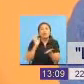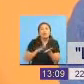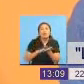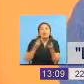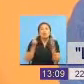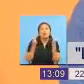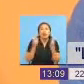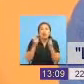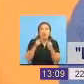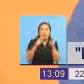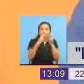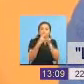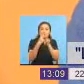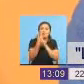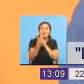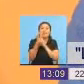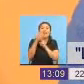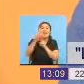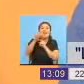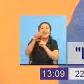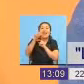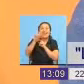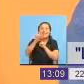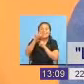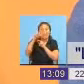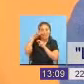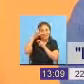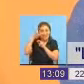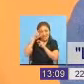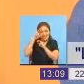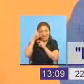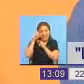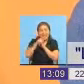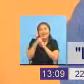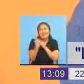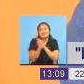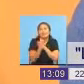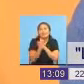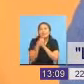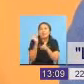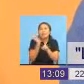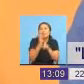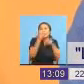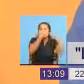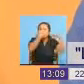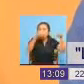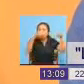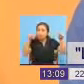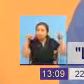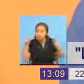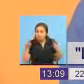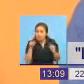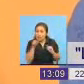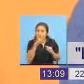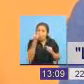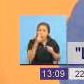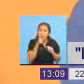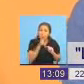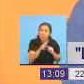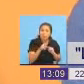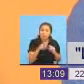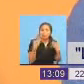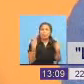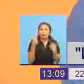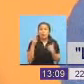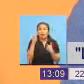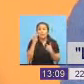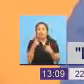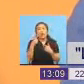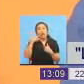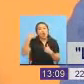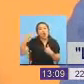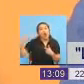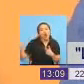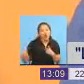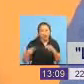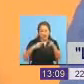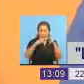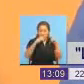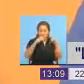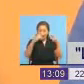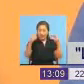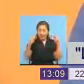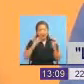iluminado el puente lavalle porque va a tener una iluminación decorativa se va a tener la posibilidad tener color bajo el puente